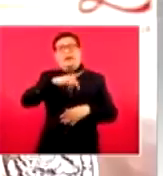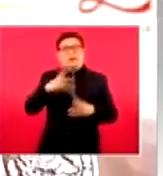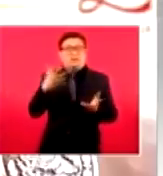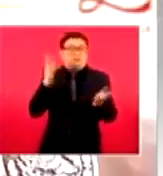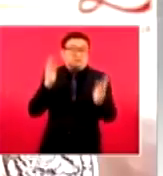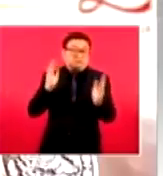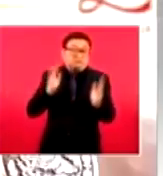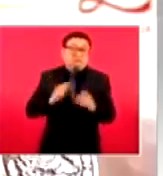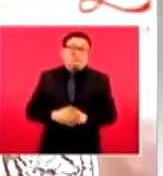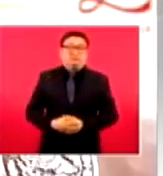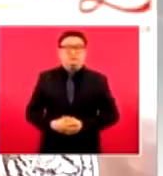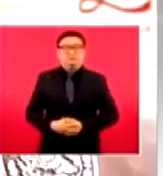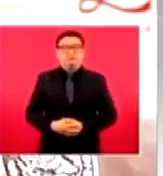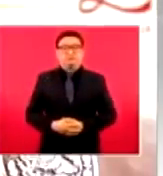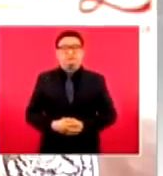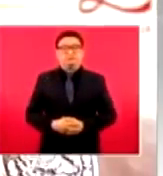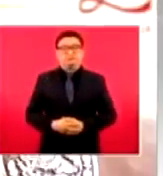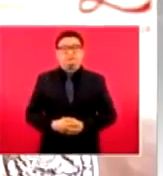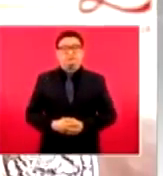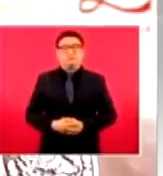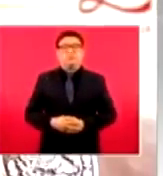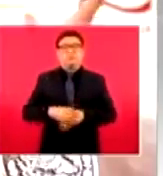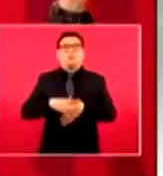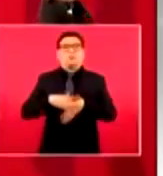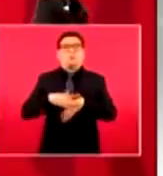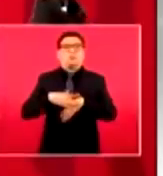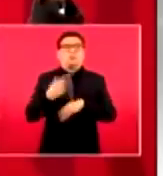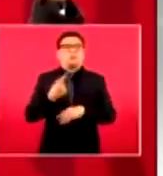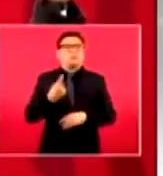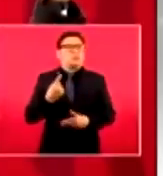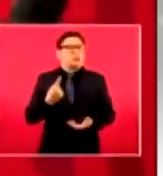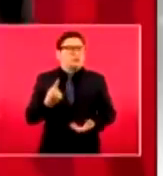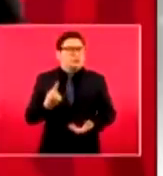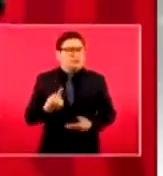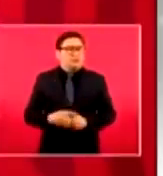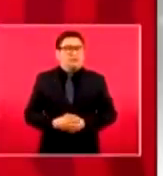informados, de doble moral e hipócritas.